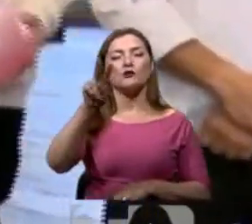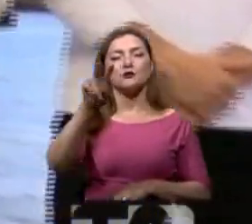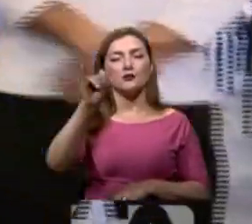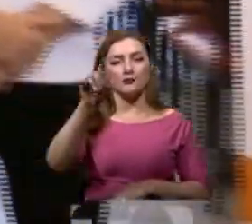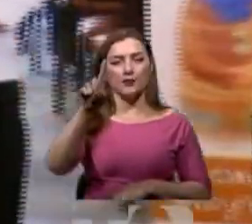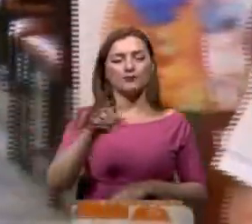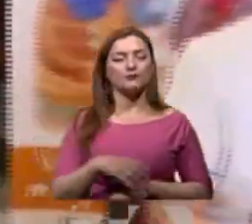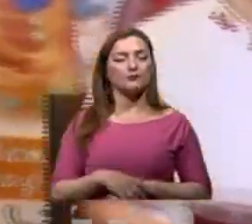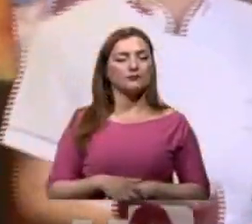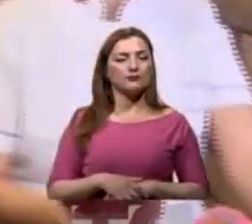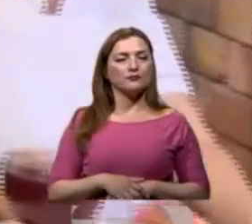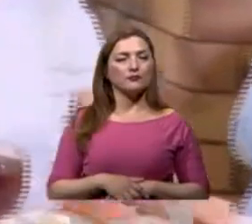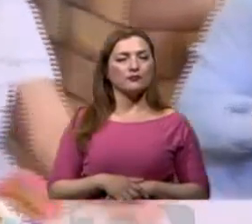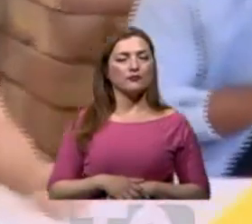David.